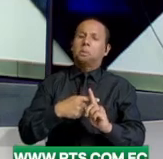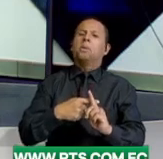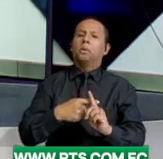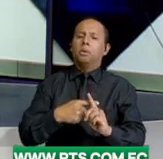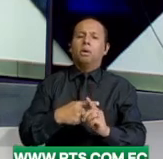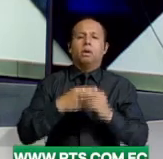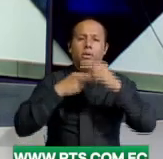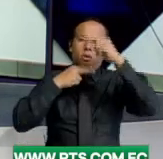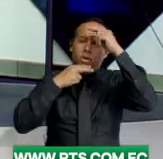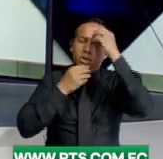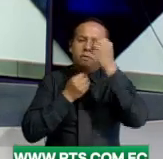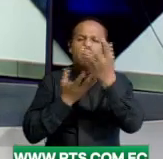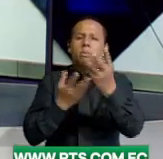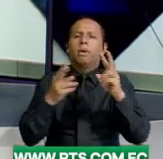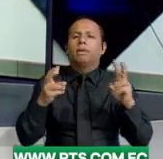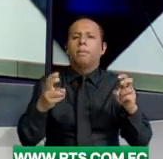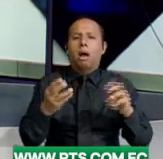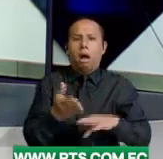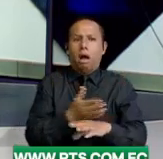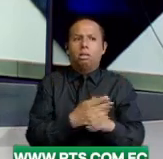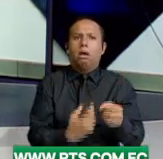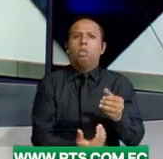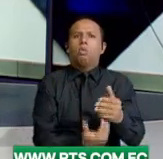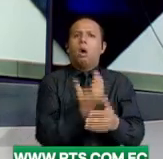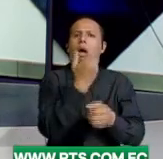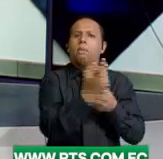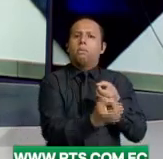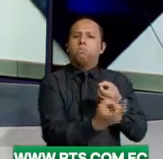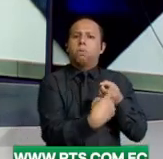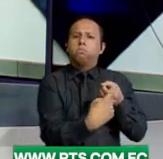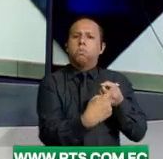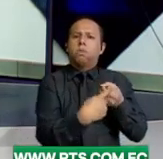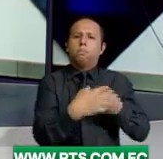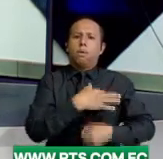noticias que destacó fue el incremento de nuevos afiliados voluntarios.